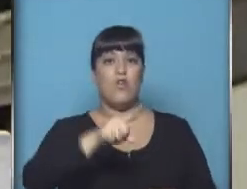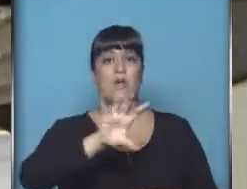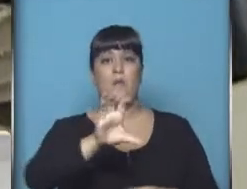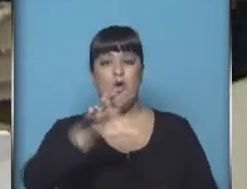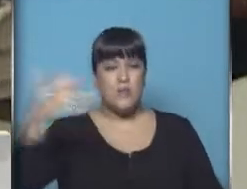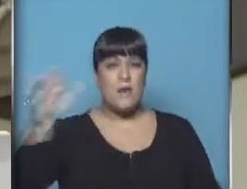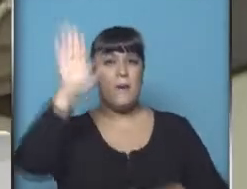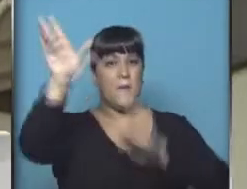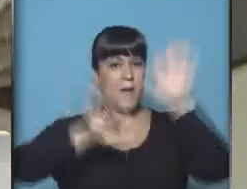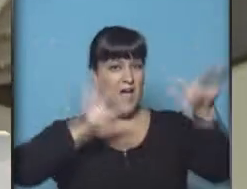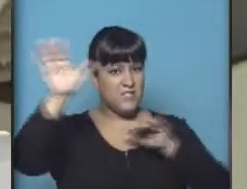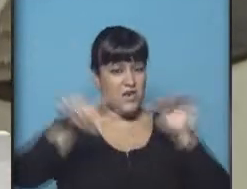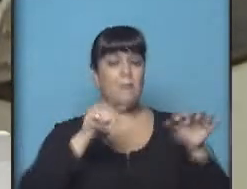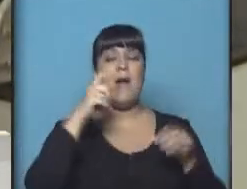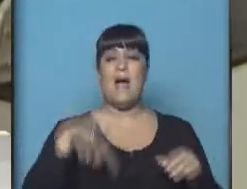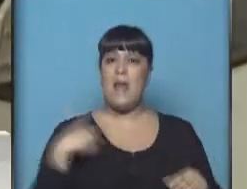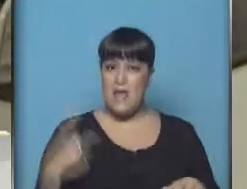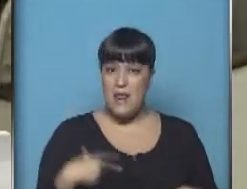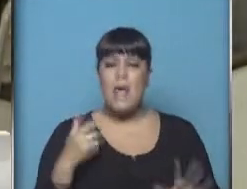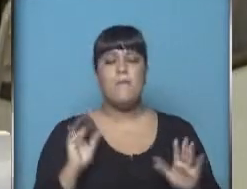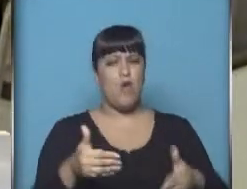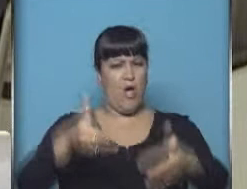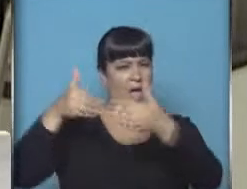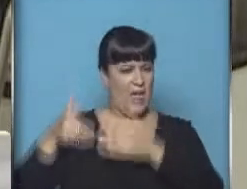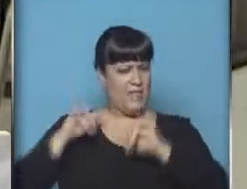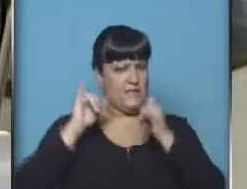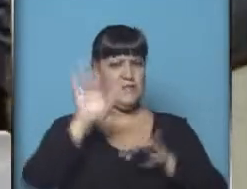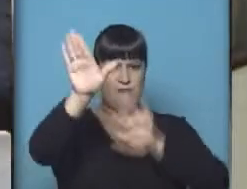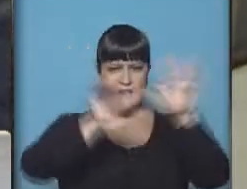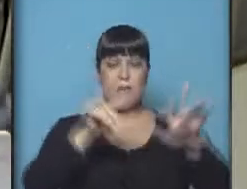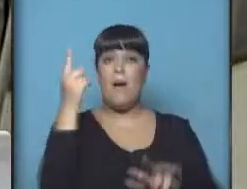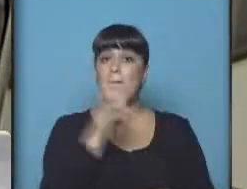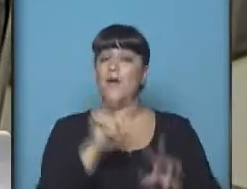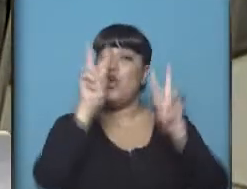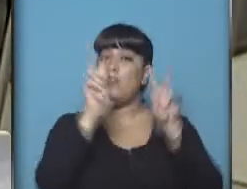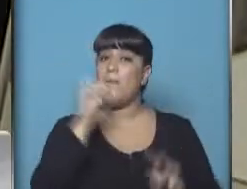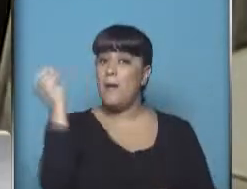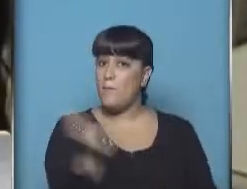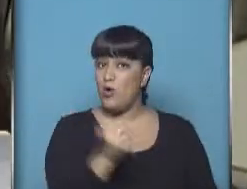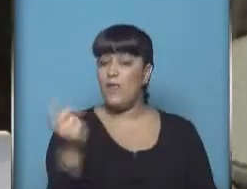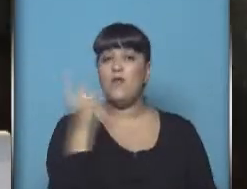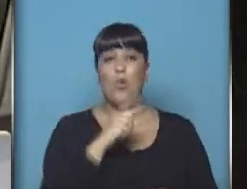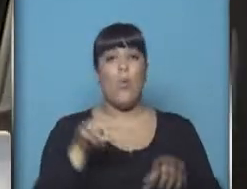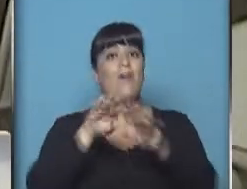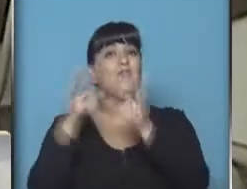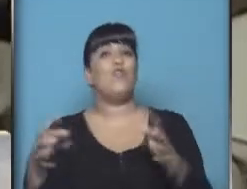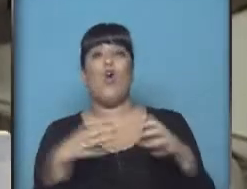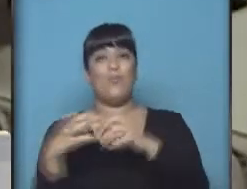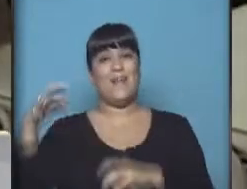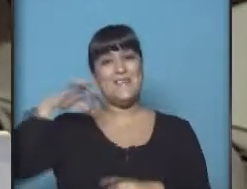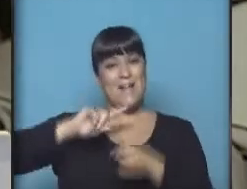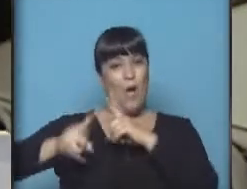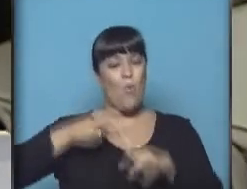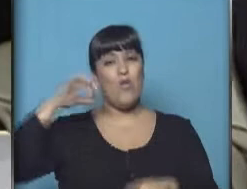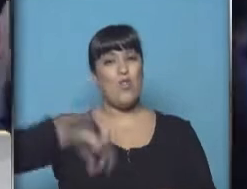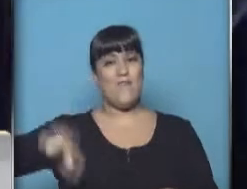a los gremios de forma anticipada, pero claro, hay un tema clave, una vez que se cierren las paritarias a nivel nacional. Claro que sí, porque como